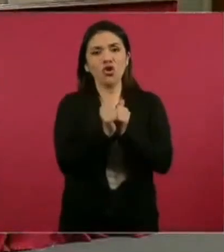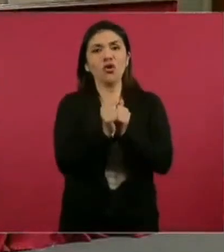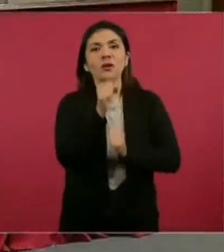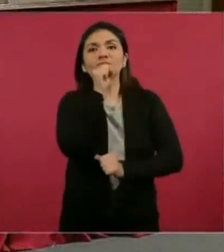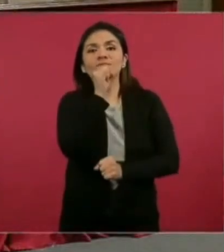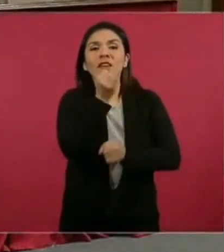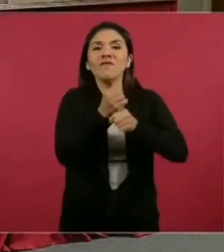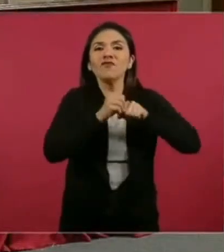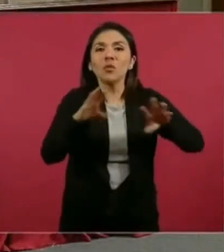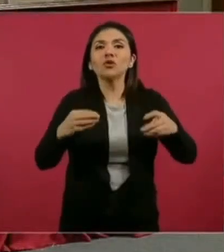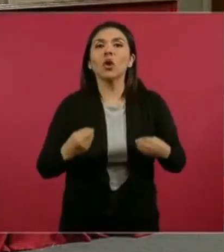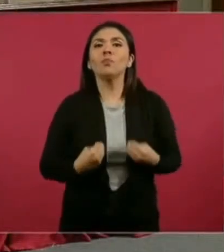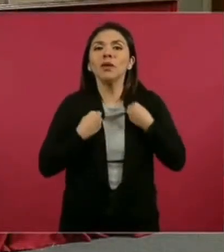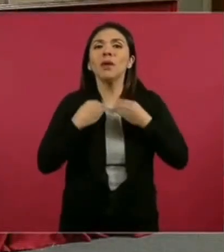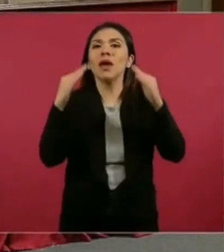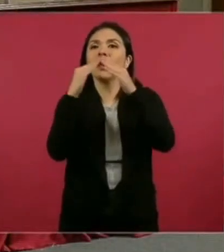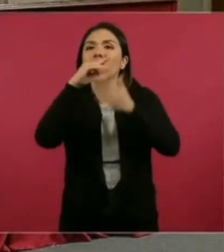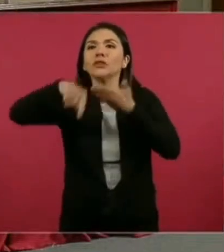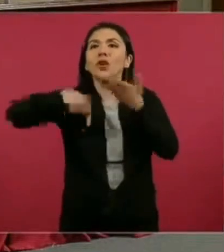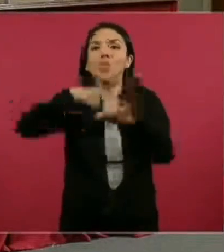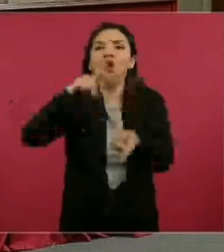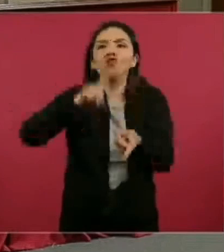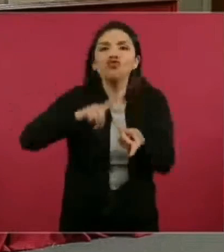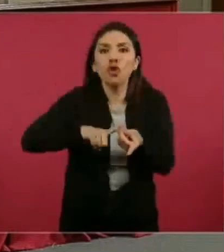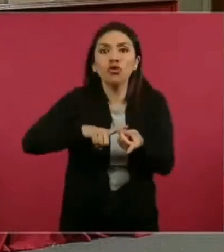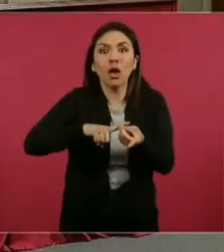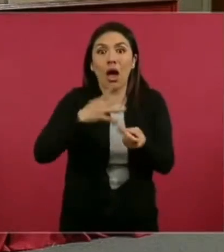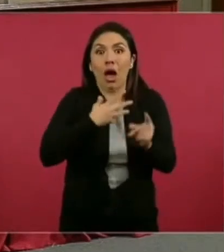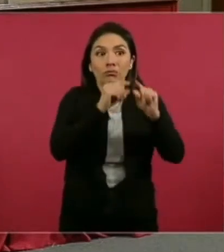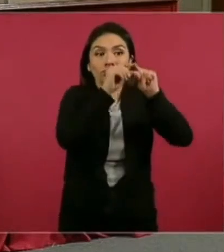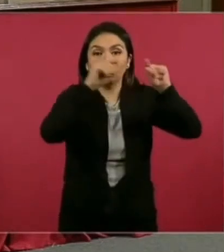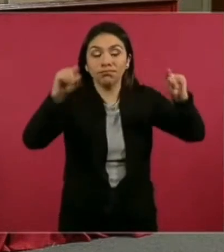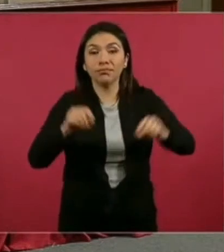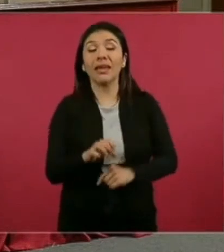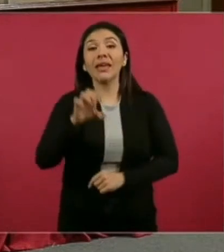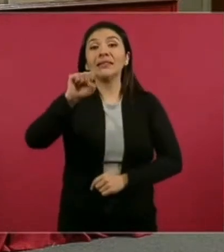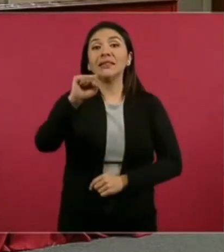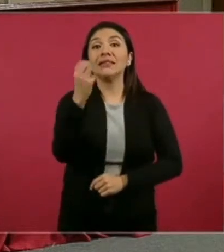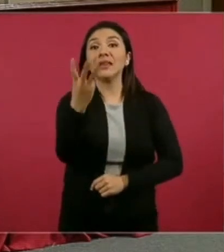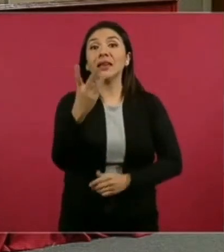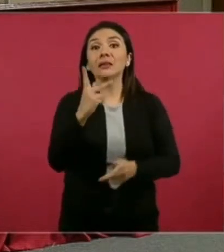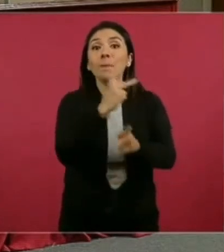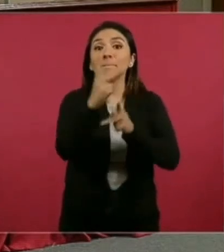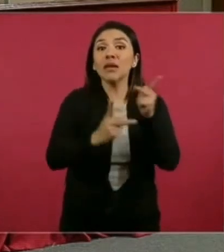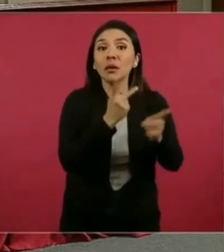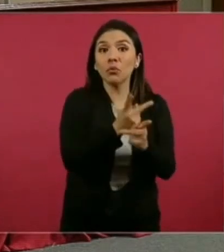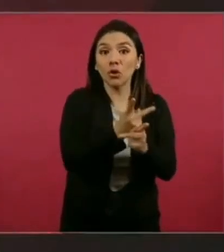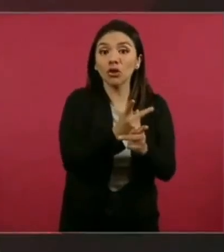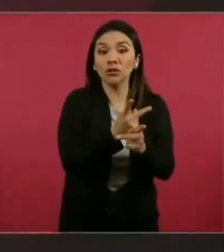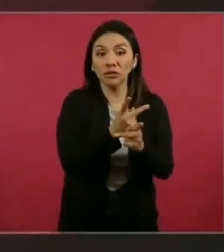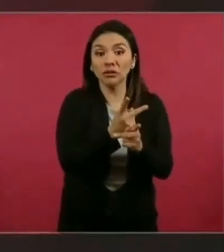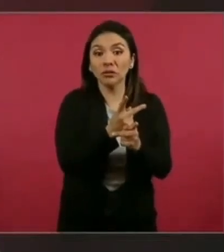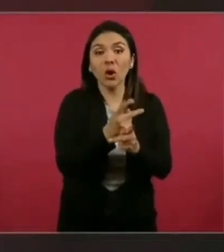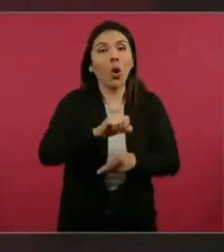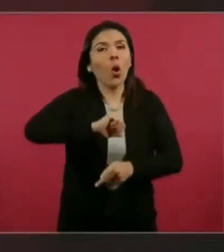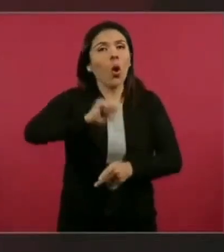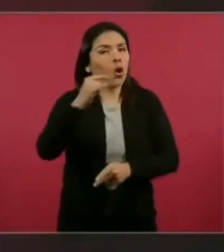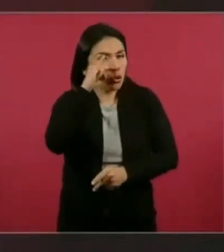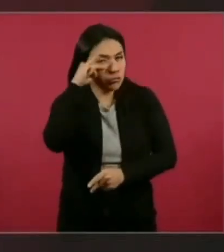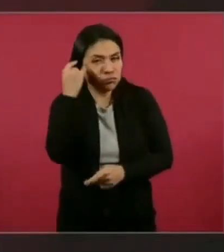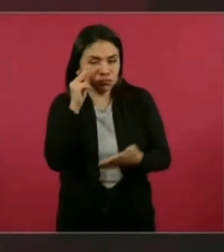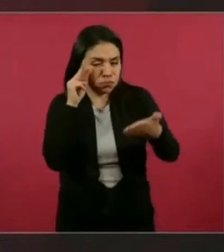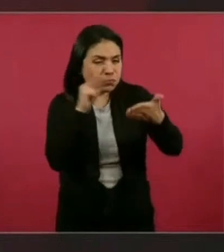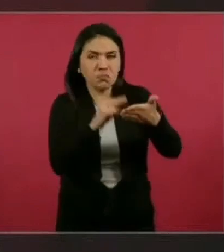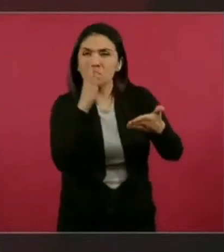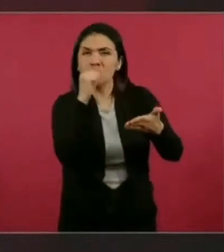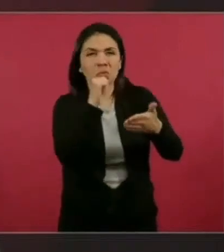domicilio completo, había 63 pasaportes, uno más ilegible, que no se